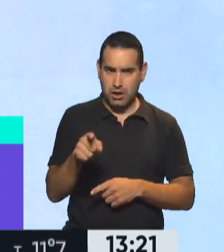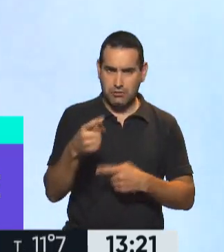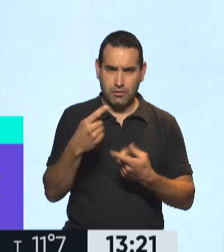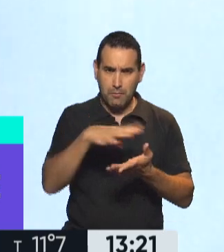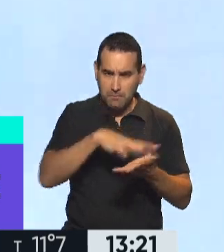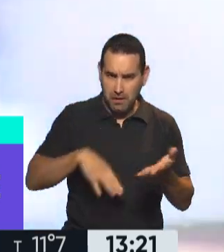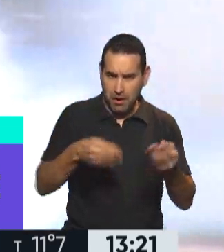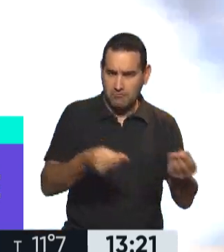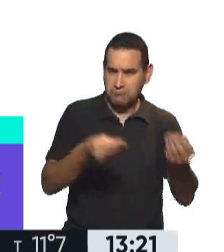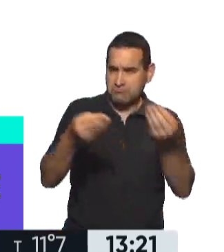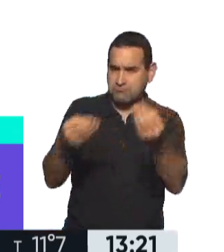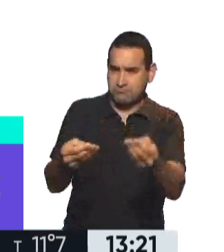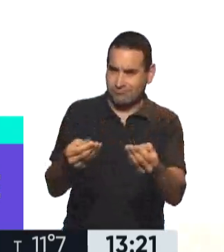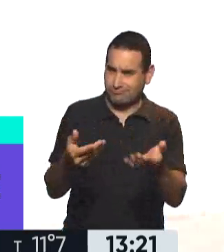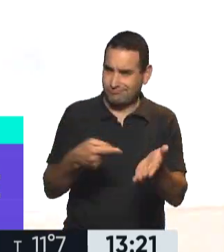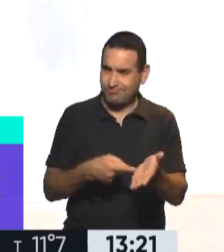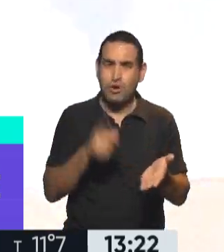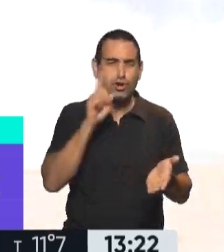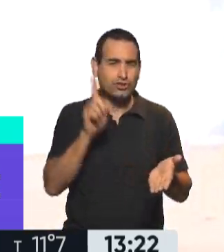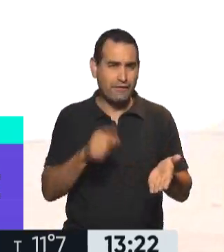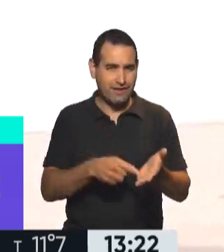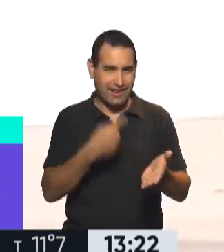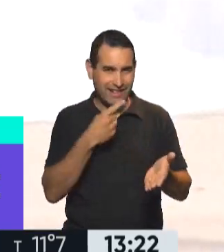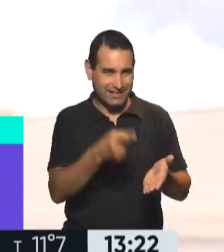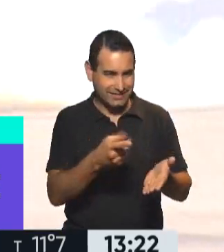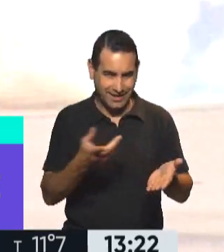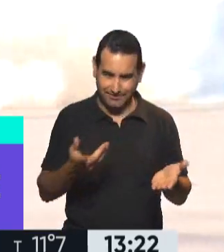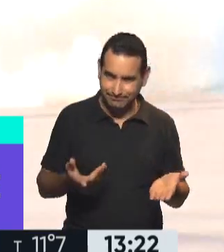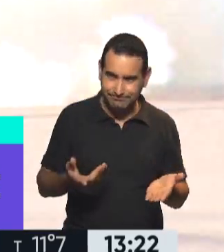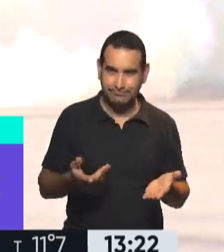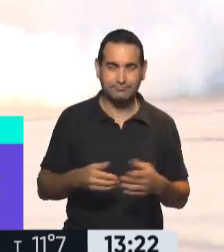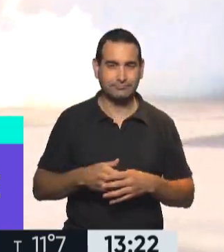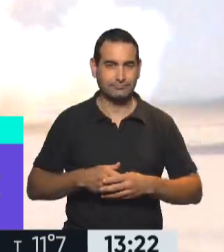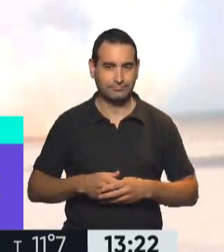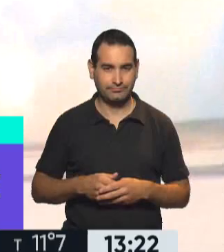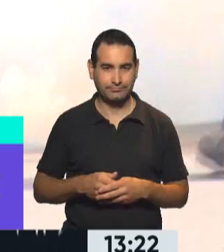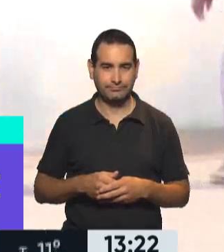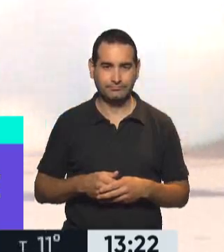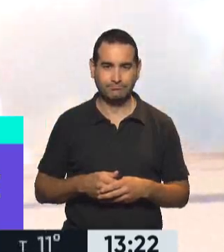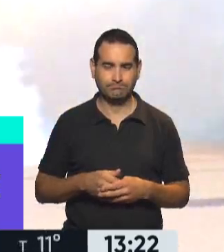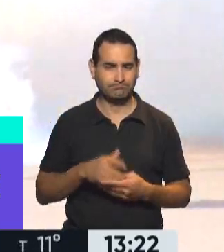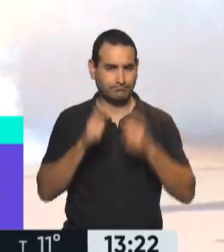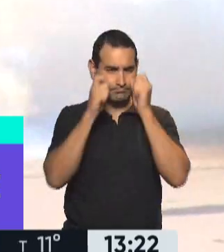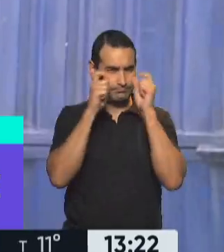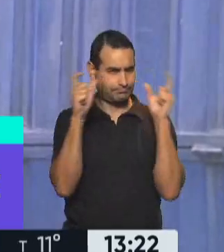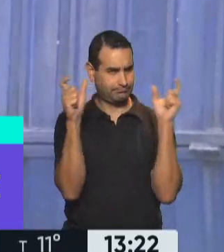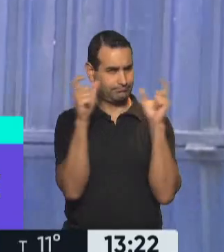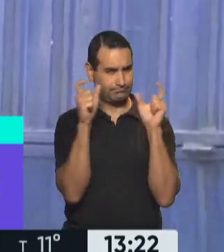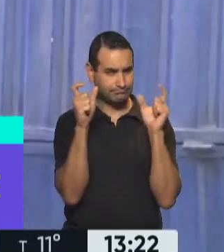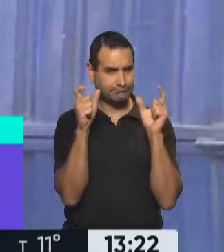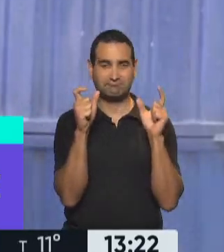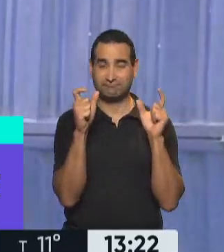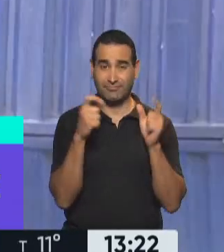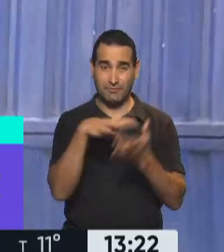nota tan de esta envergadura y que no sepa que haya sucedido eso. Llama poderosamente la atención que